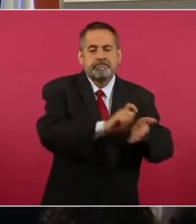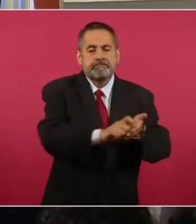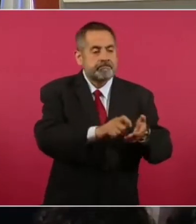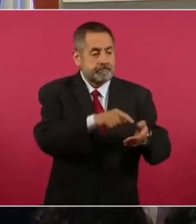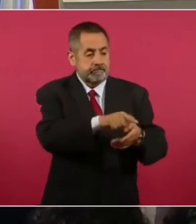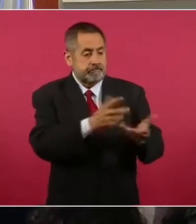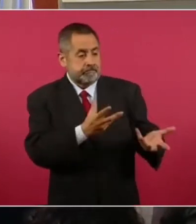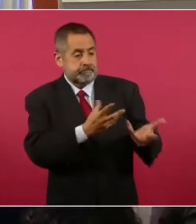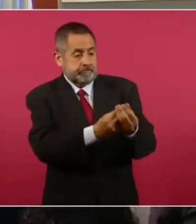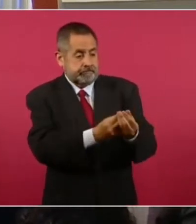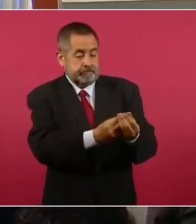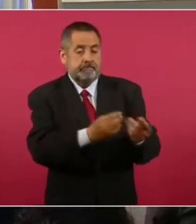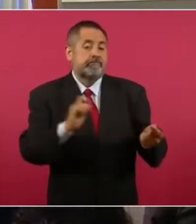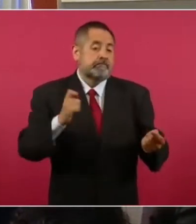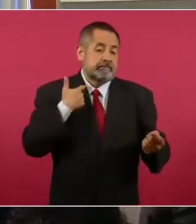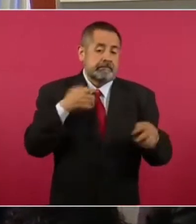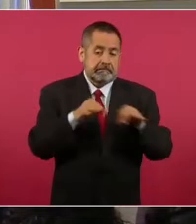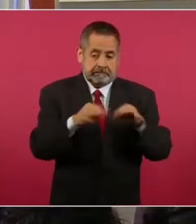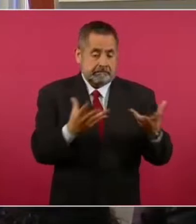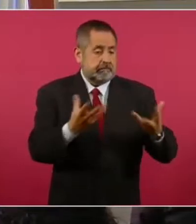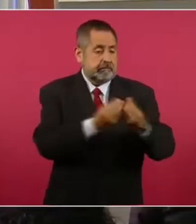que trabajaban en el régimen,